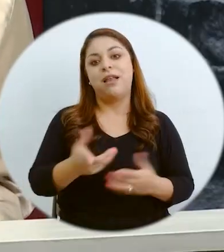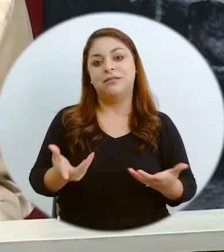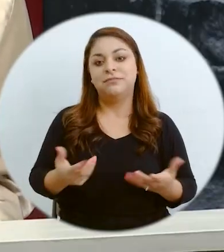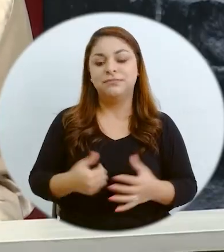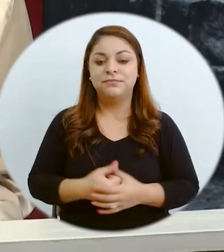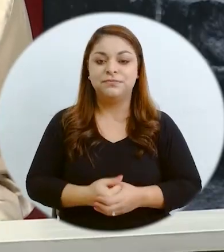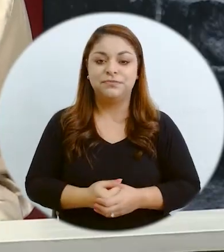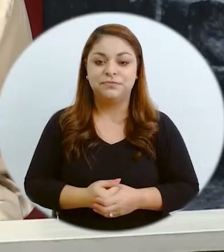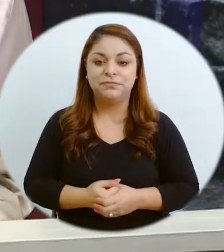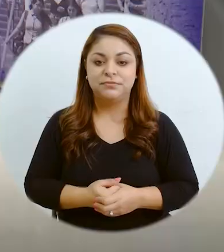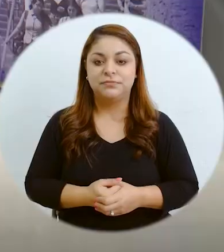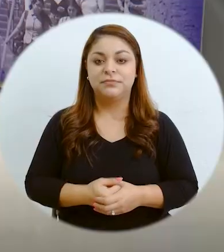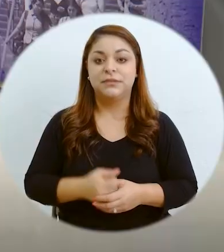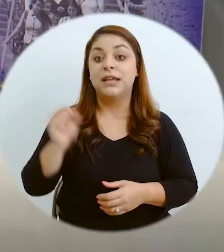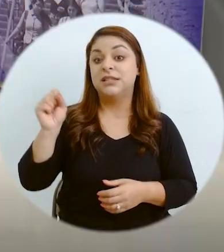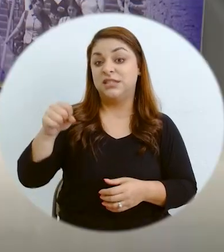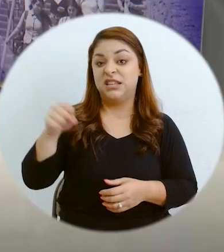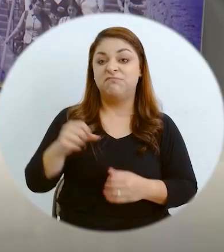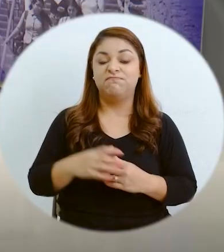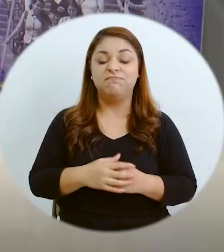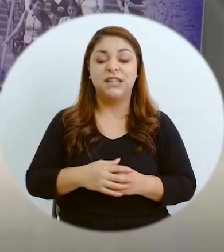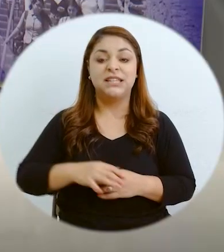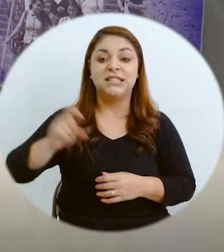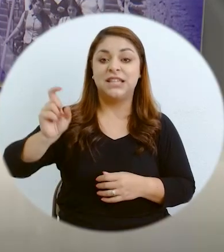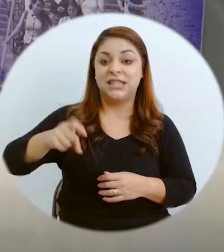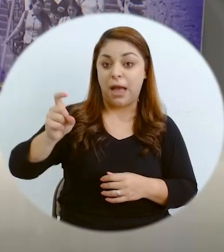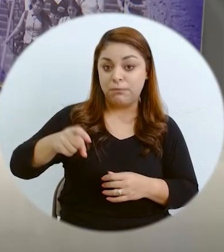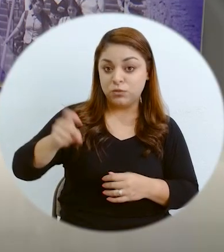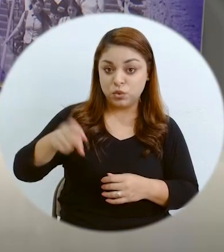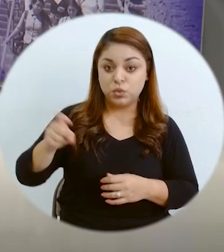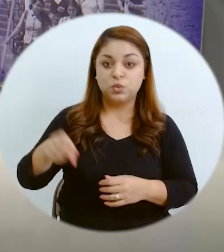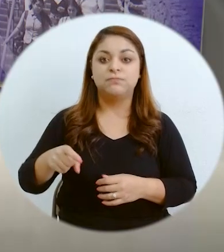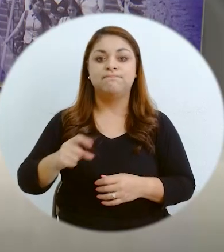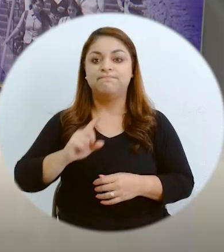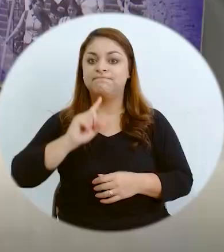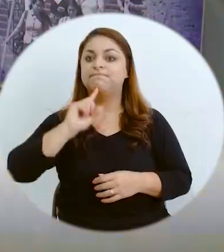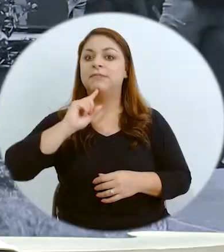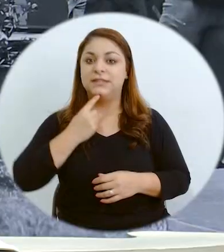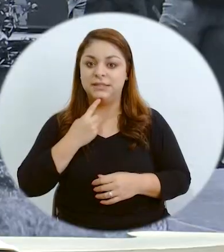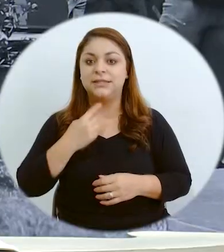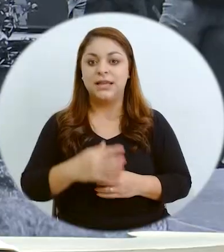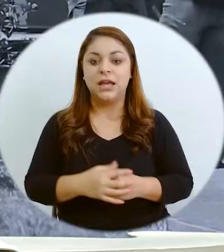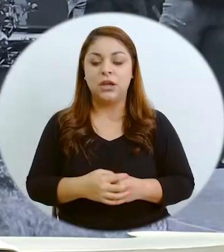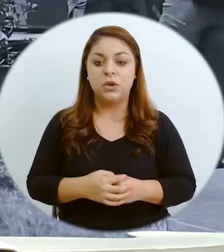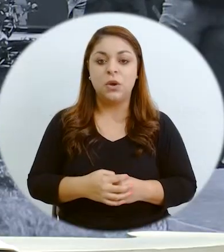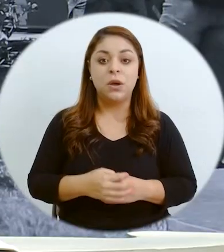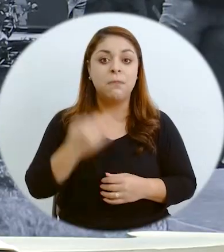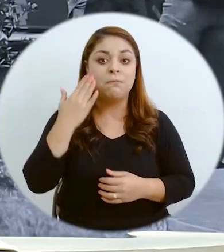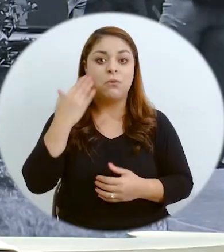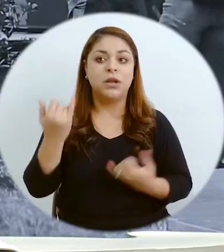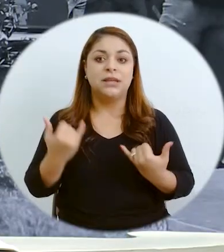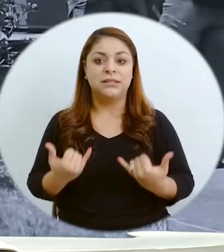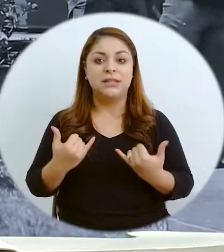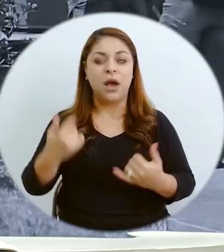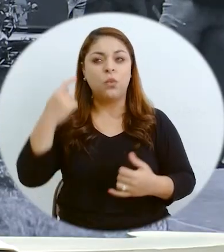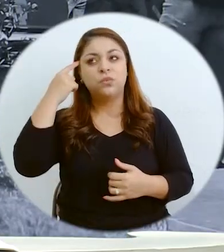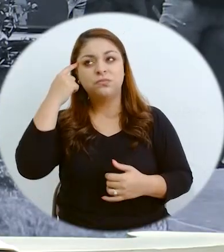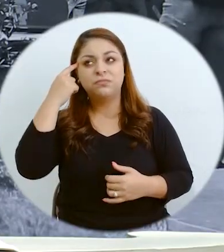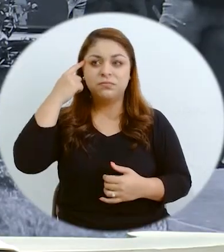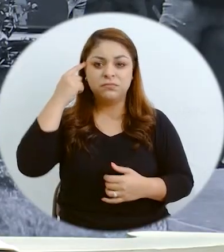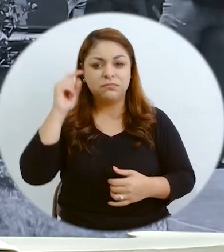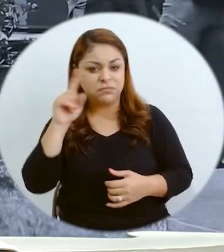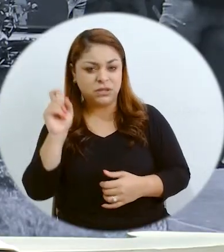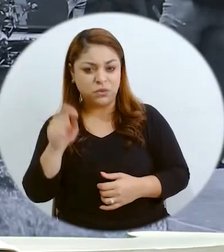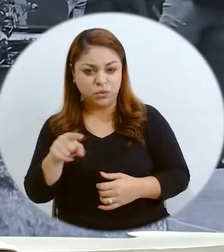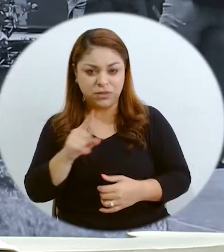realidad. Sí, y necesitamos tomárnoslo en serio, porque ya una se pregunta